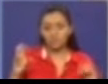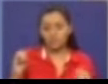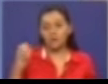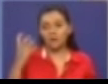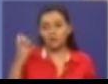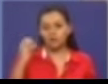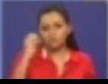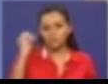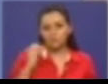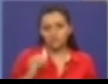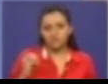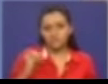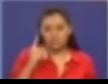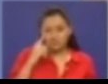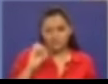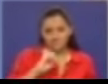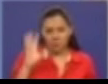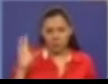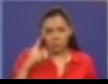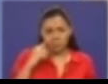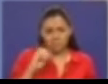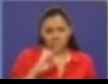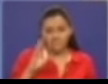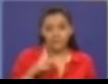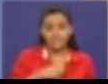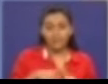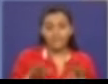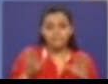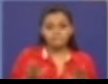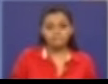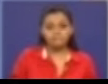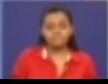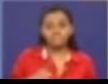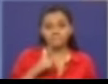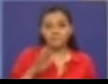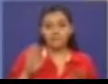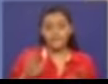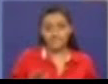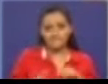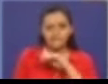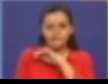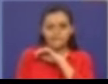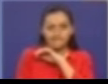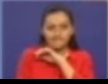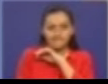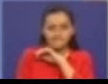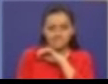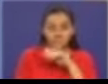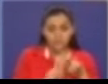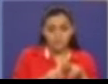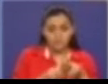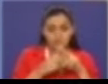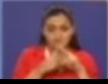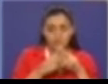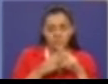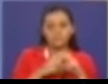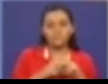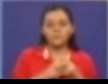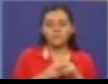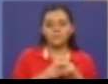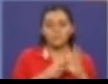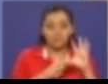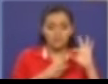14%. ¿Sí se dan cuenta? Y paraba, ahí sí, a los pobres les empezaba a cobrar desde el inicio, ¿ya?